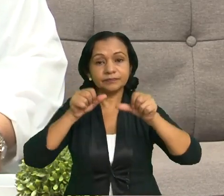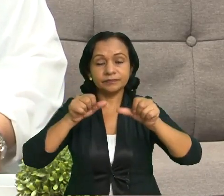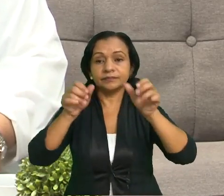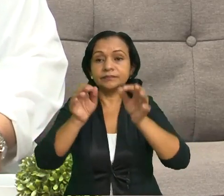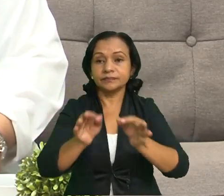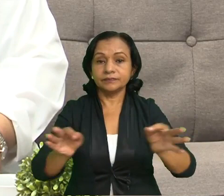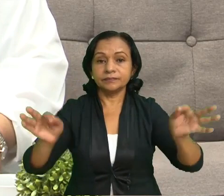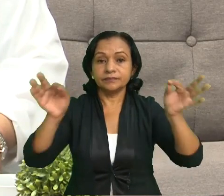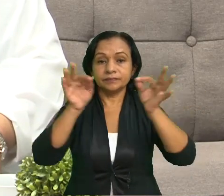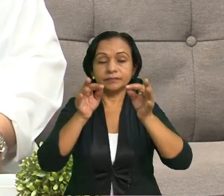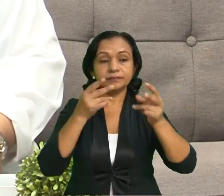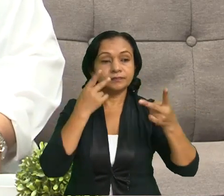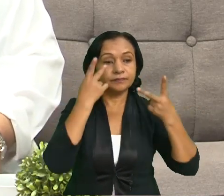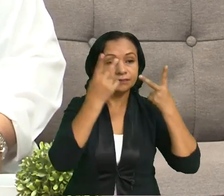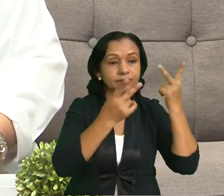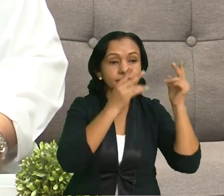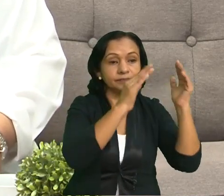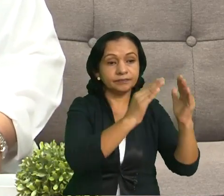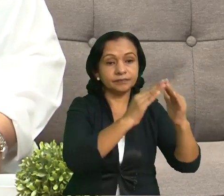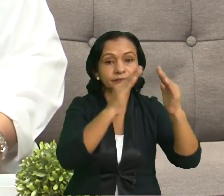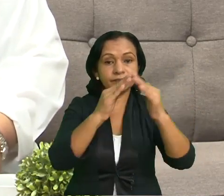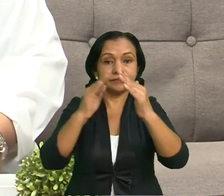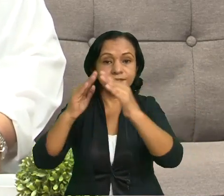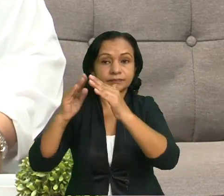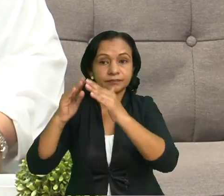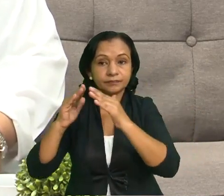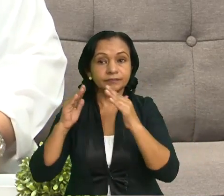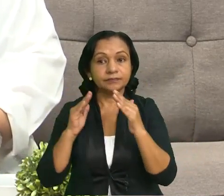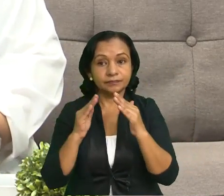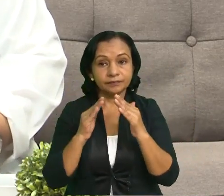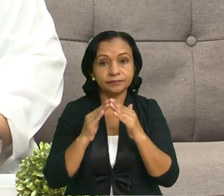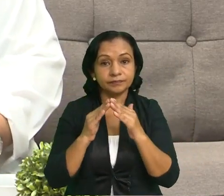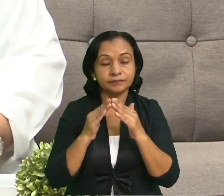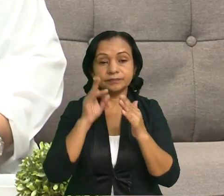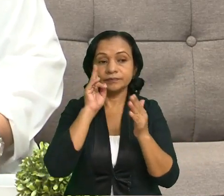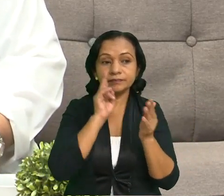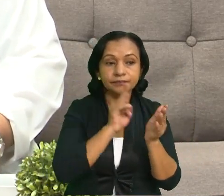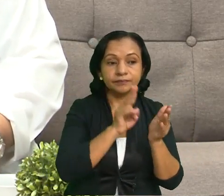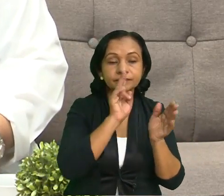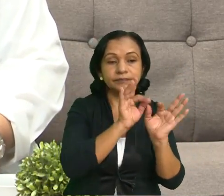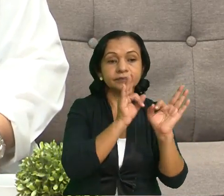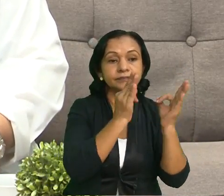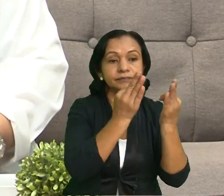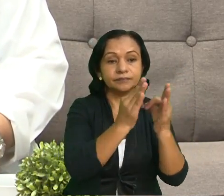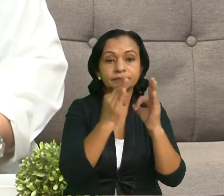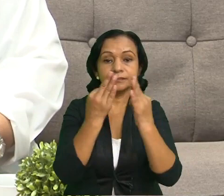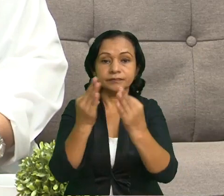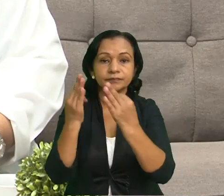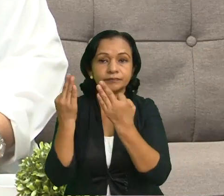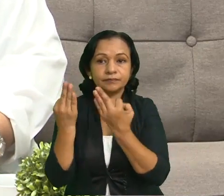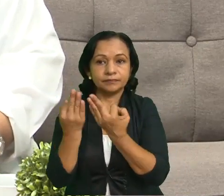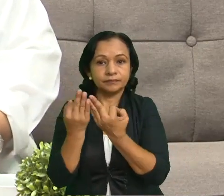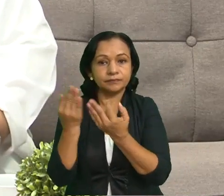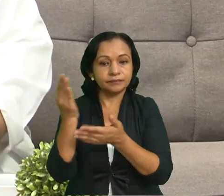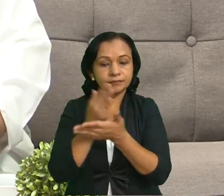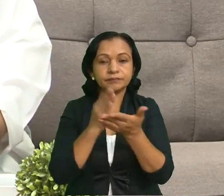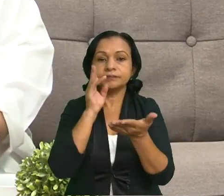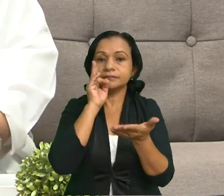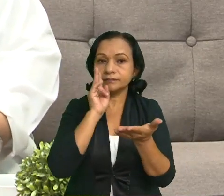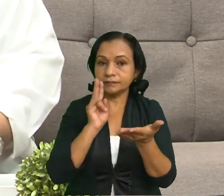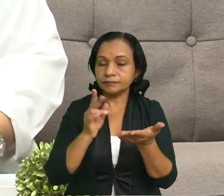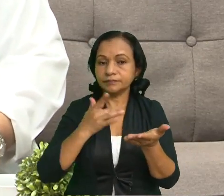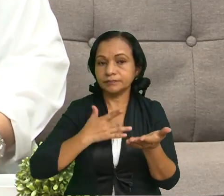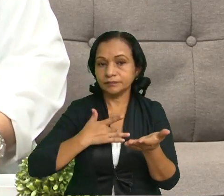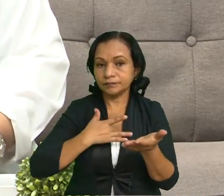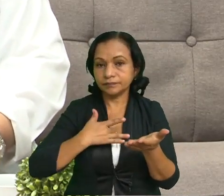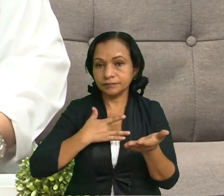importancia la visita a casa a casa porque va captando mientras te van adentrando vas cantando familias que tuvieron una condición de riesgo y que valoras sin